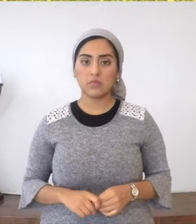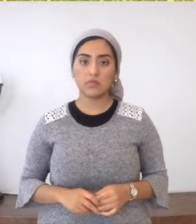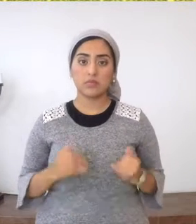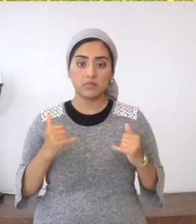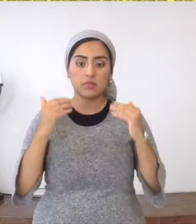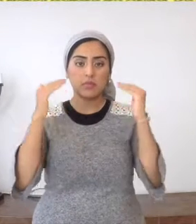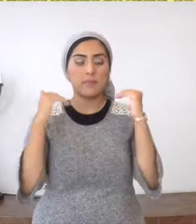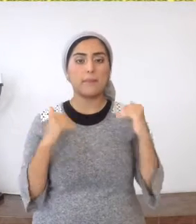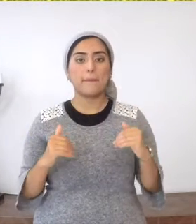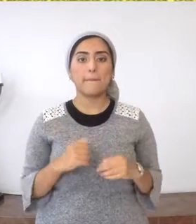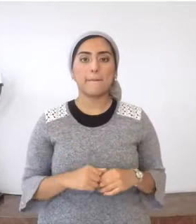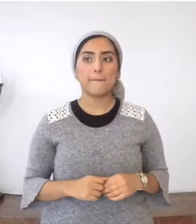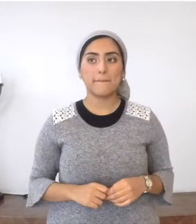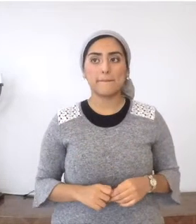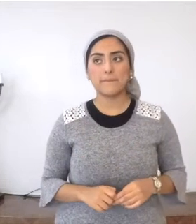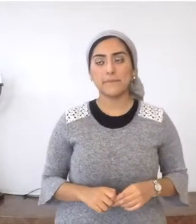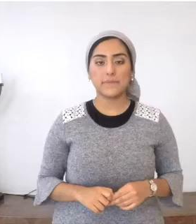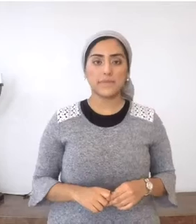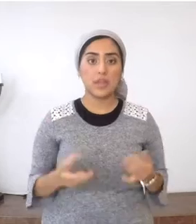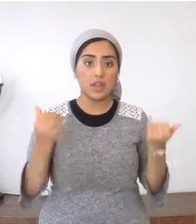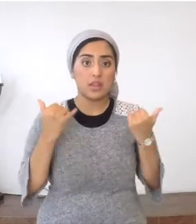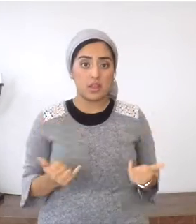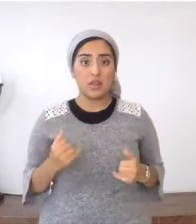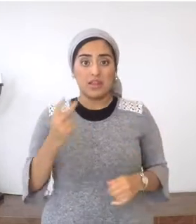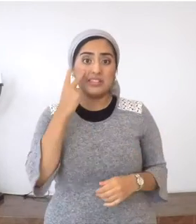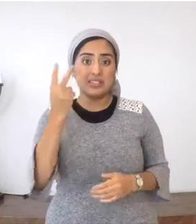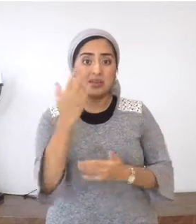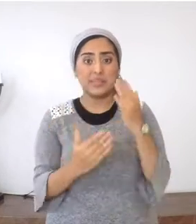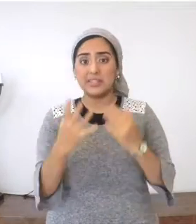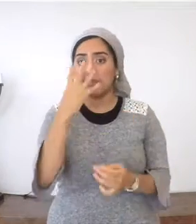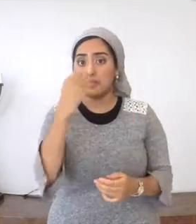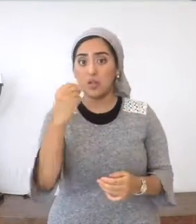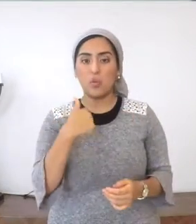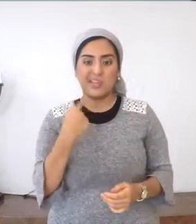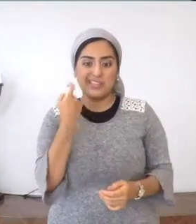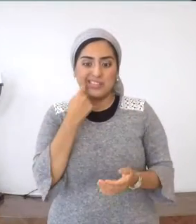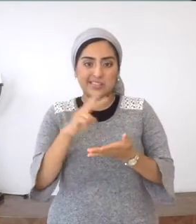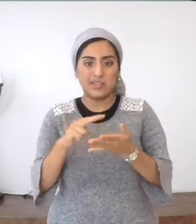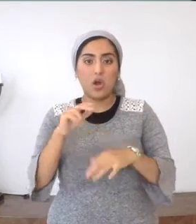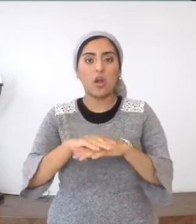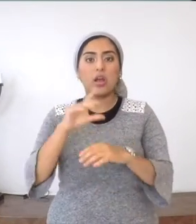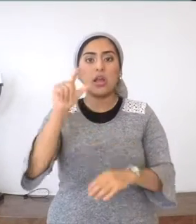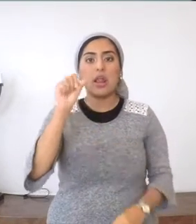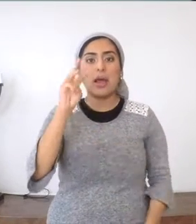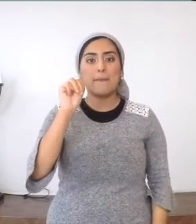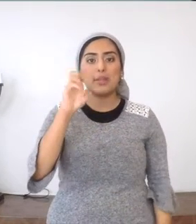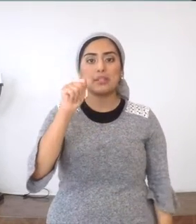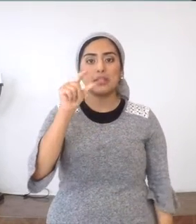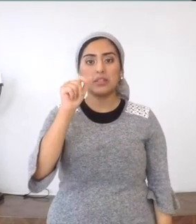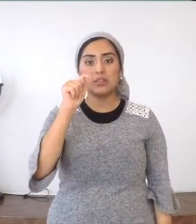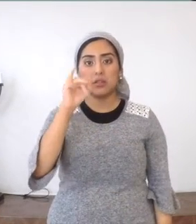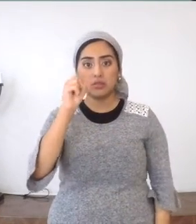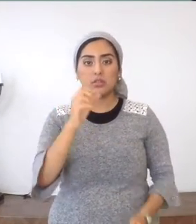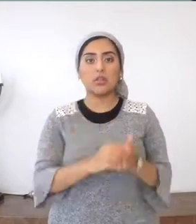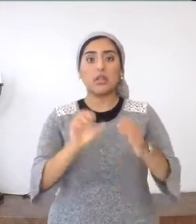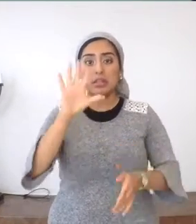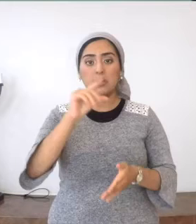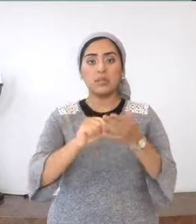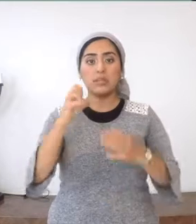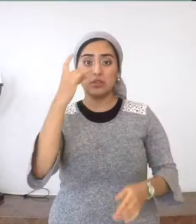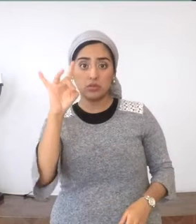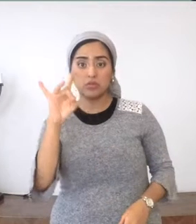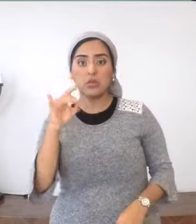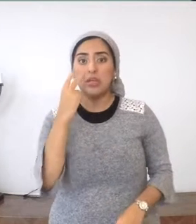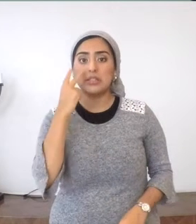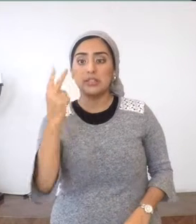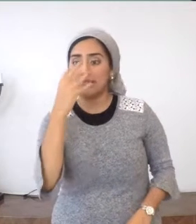Y hagan alto Stop Seguimos Ahora Se ven zorros Lo que leímos En Lamentaciones